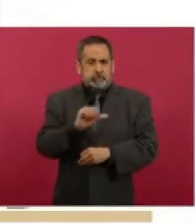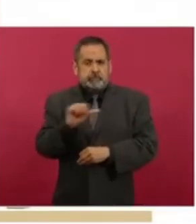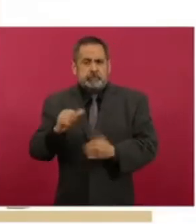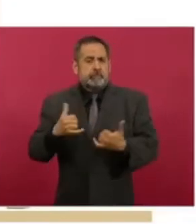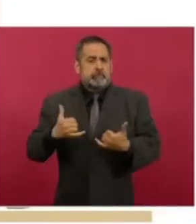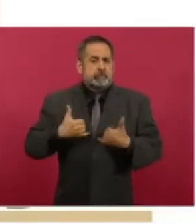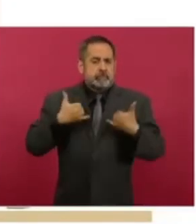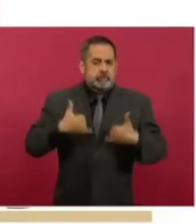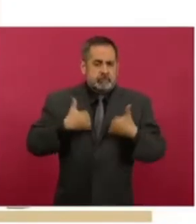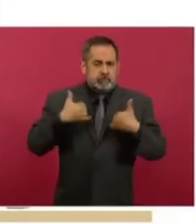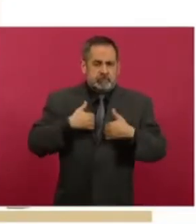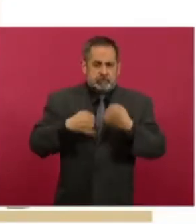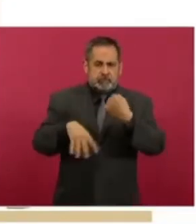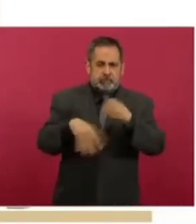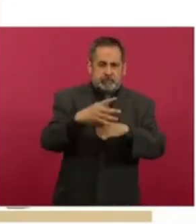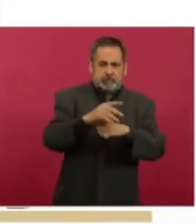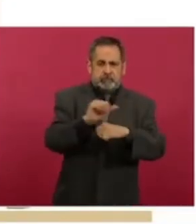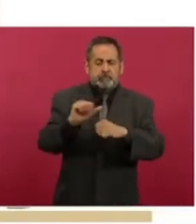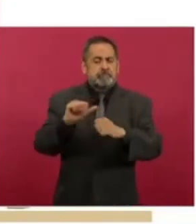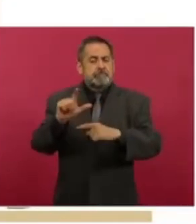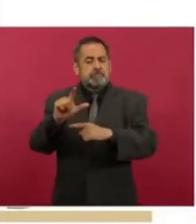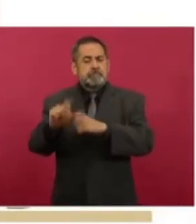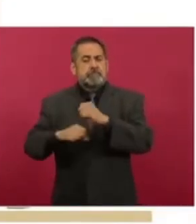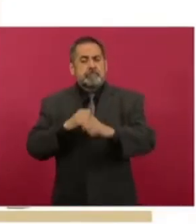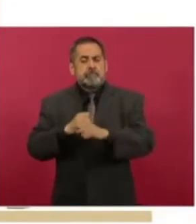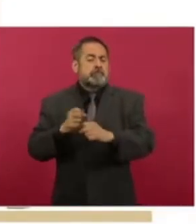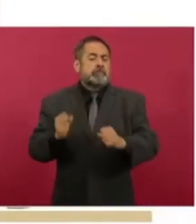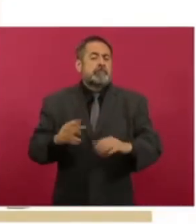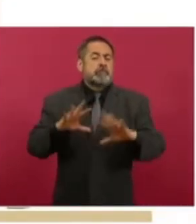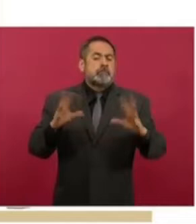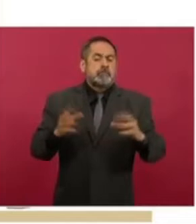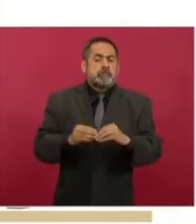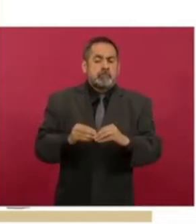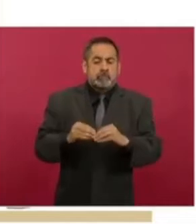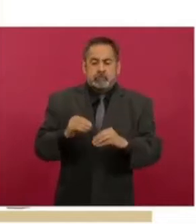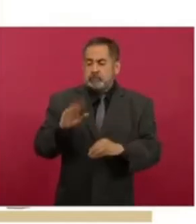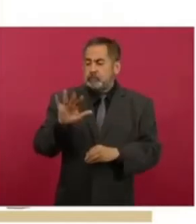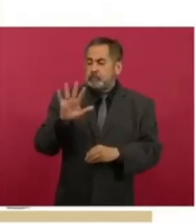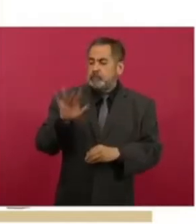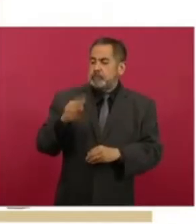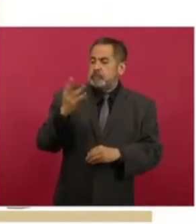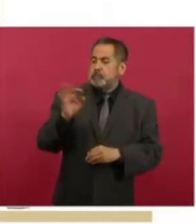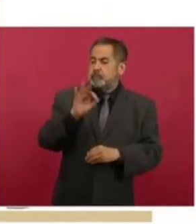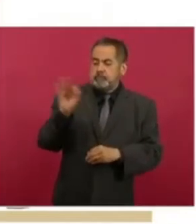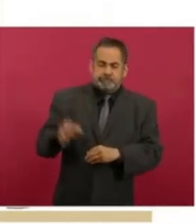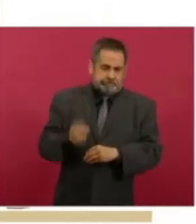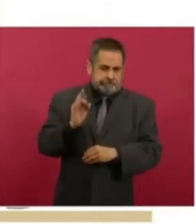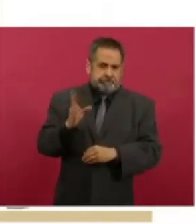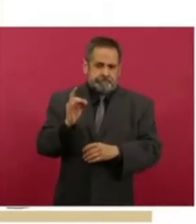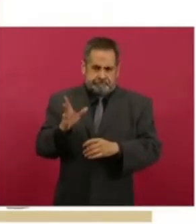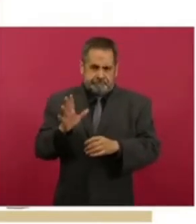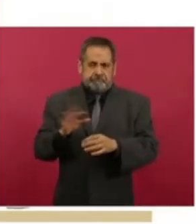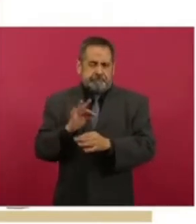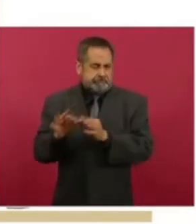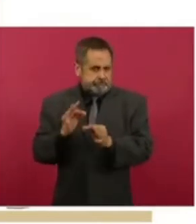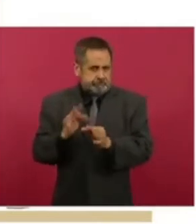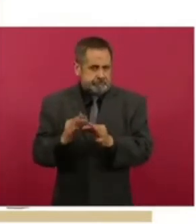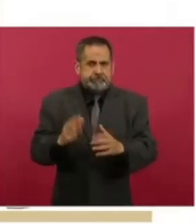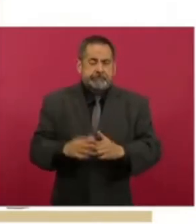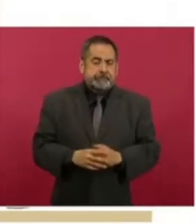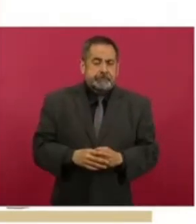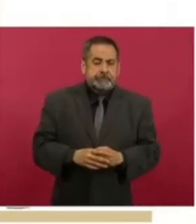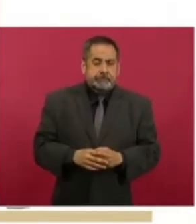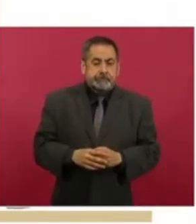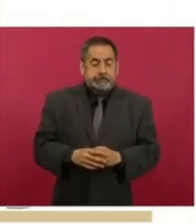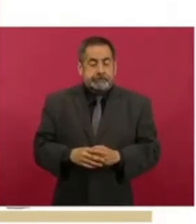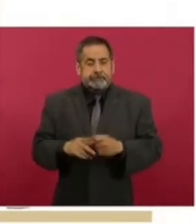personas menores de edad, de 14 a 17 años, donde la cobertura es de 54%. Por su parte, los